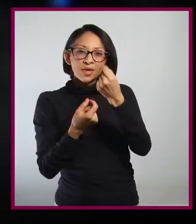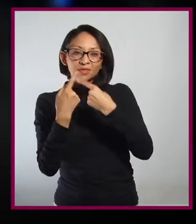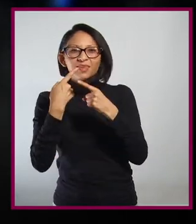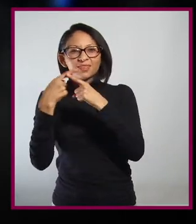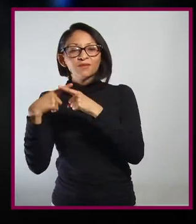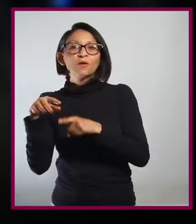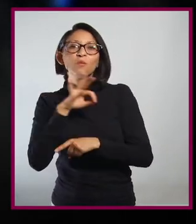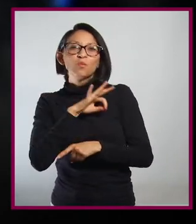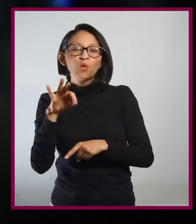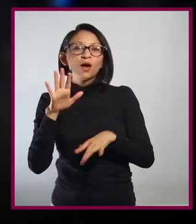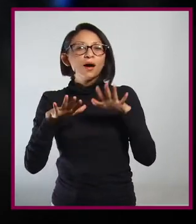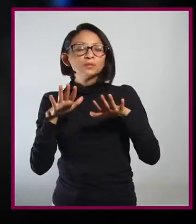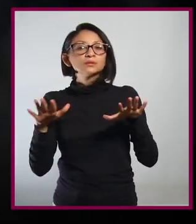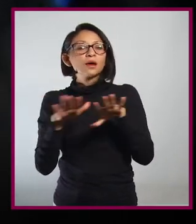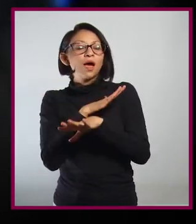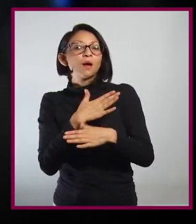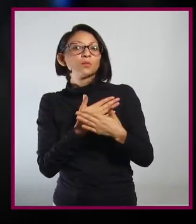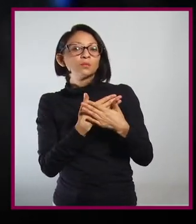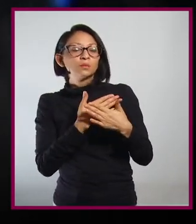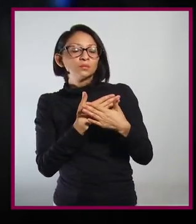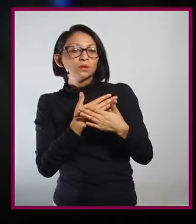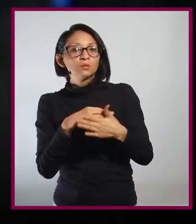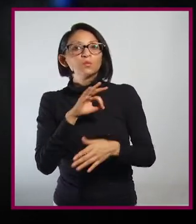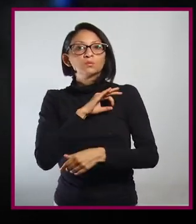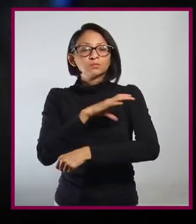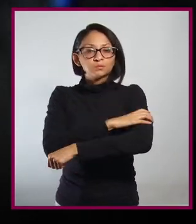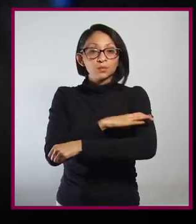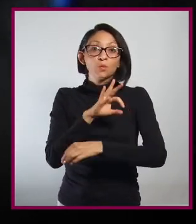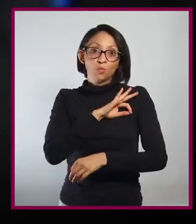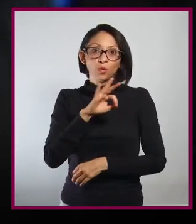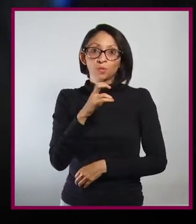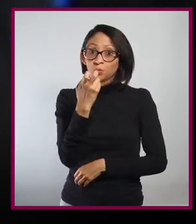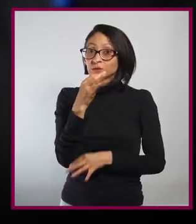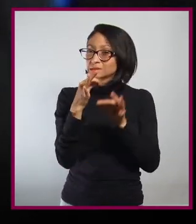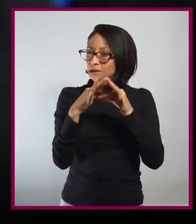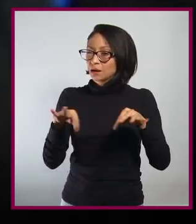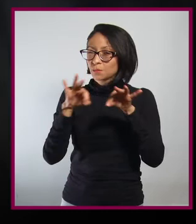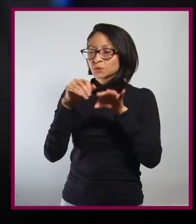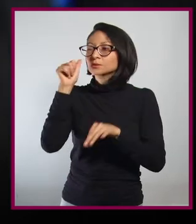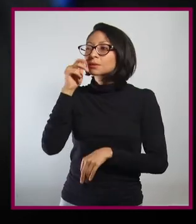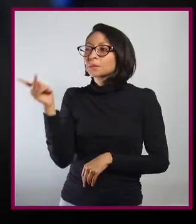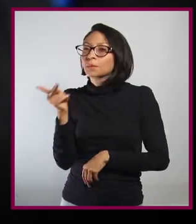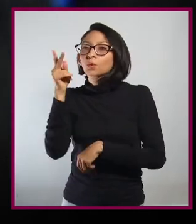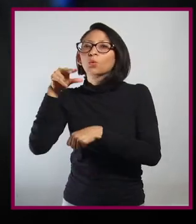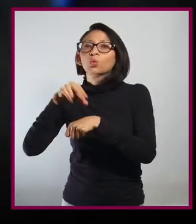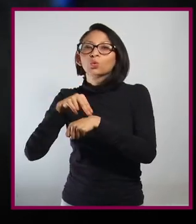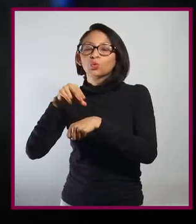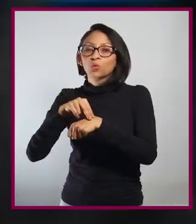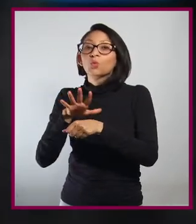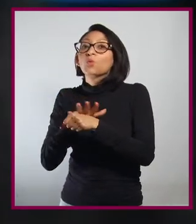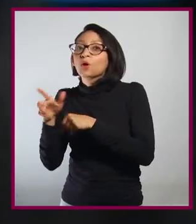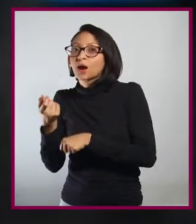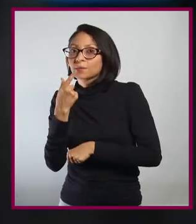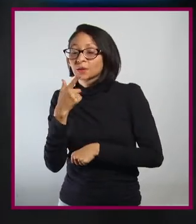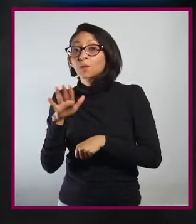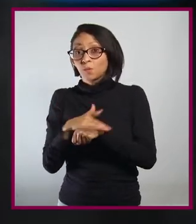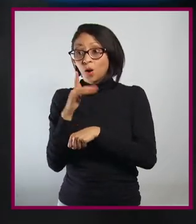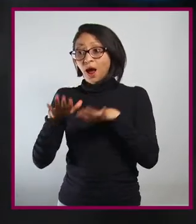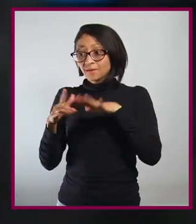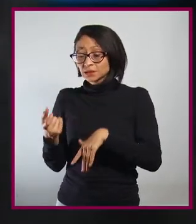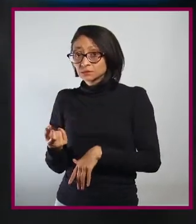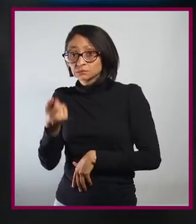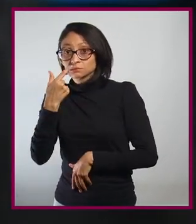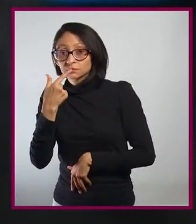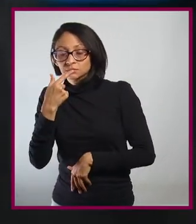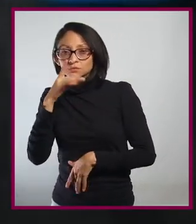la presión. Por eso siempre hay que consultar a un médico antes de ingerir cualquier pastilla, cápsula o jarabe, porque las medicinas